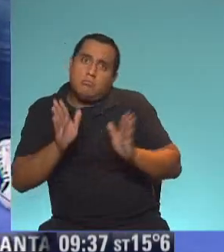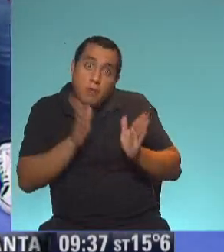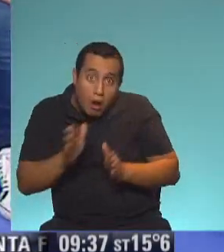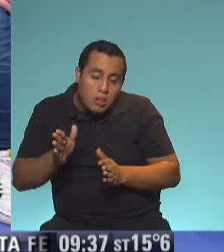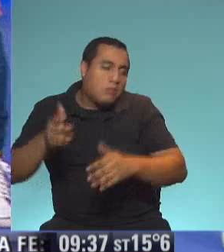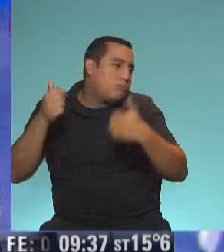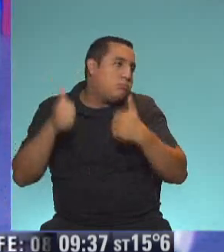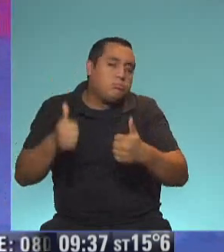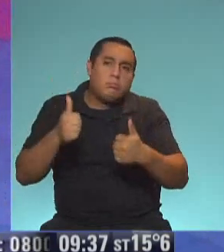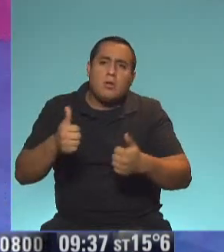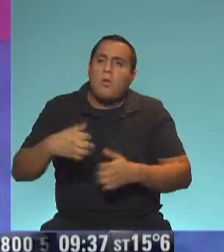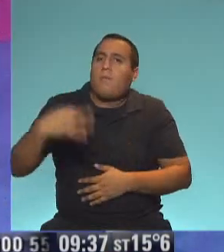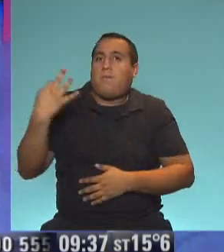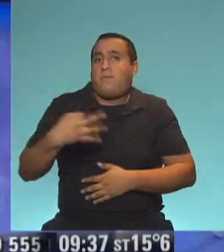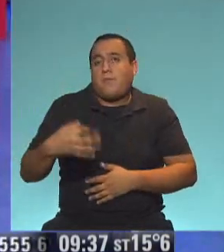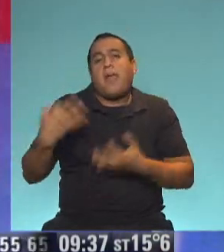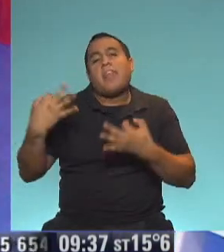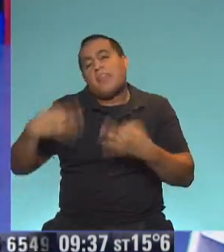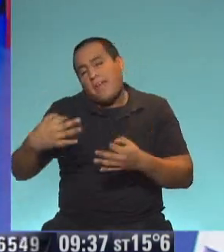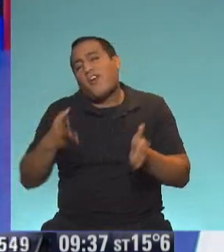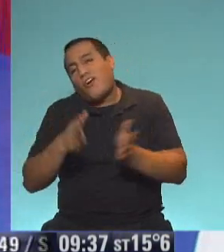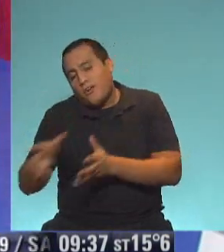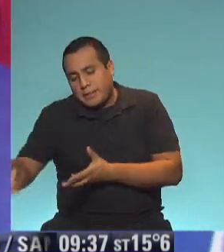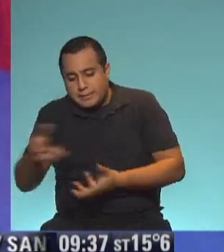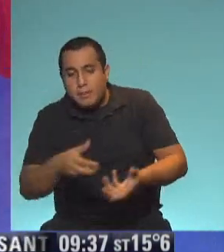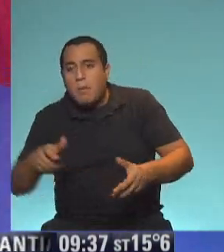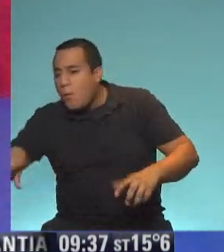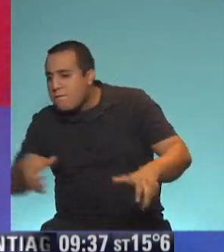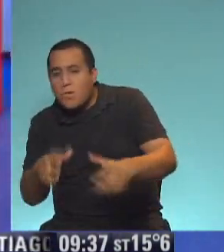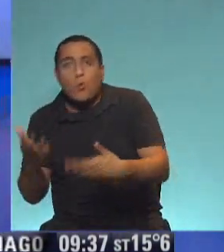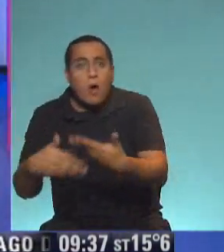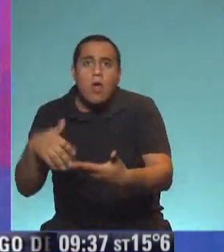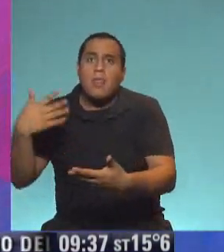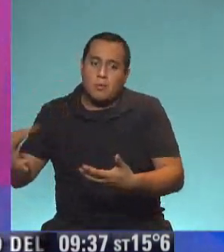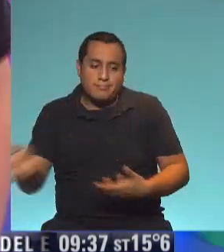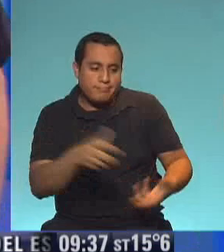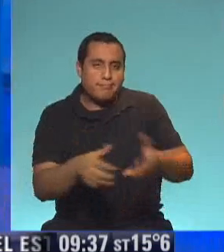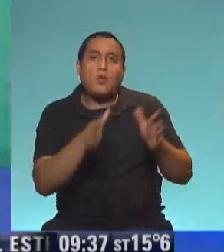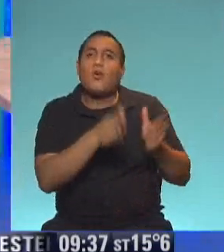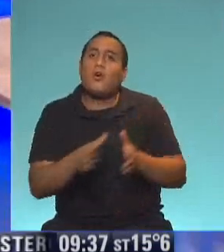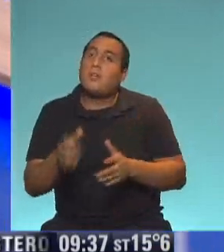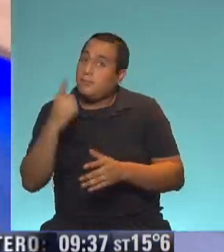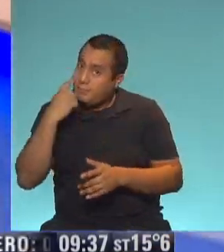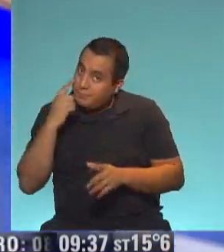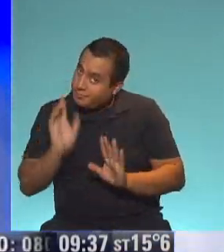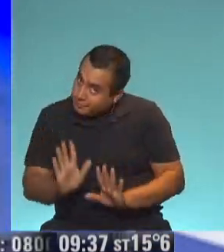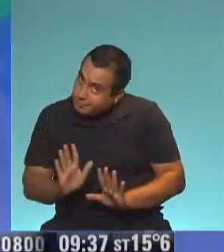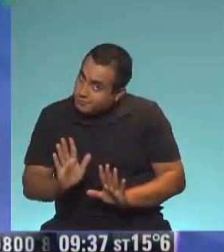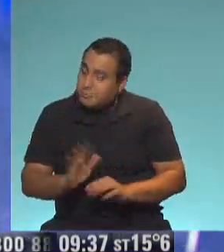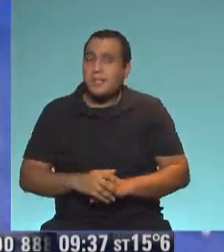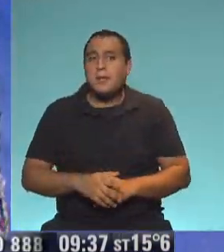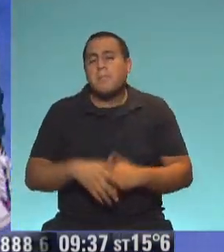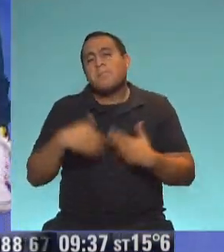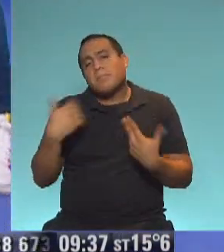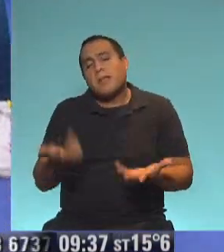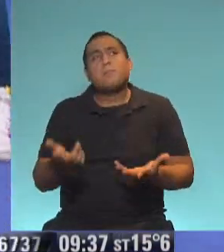Qué divertido, ¿no? Pero hay que ordenar los juguetes también. Uno juega, pero tiene que ordenar también, no sean picarones. Además, esto de